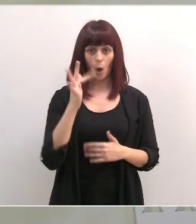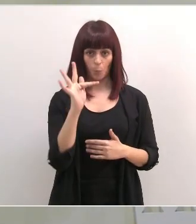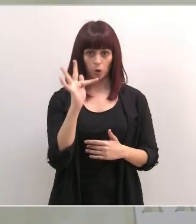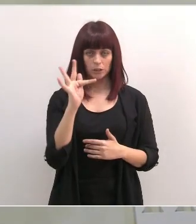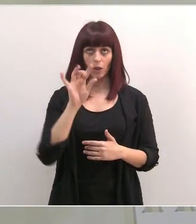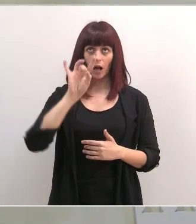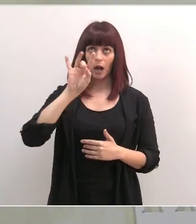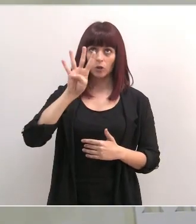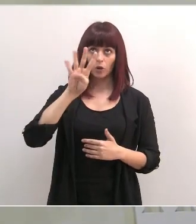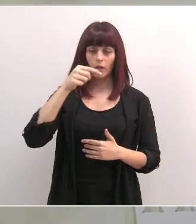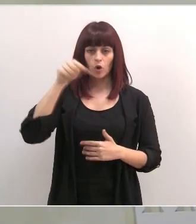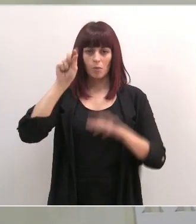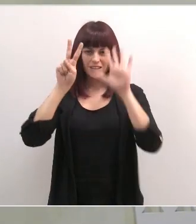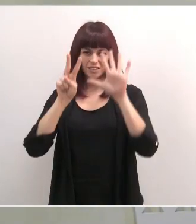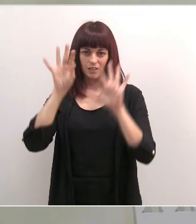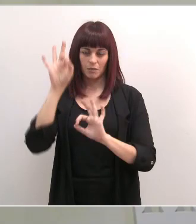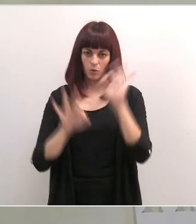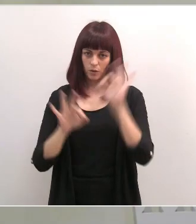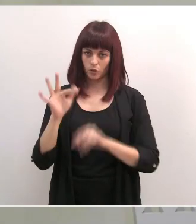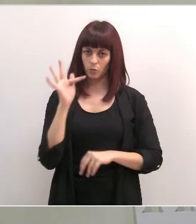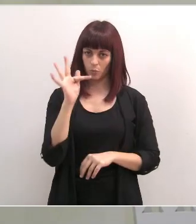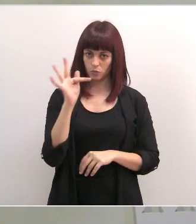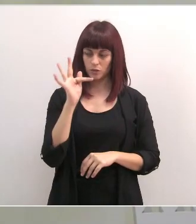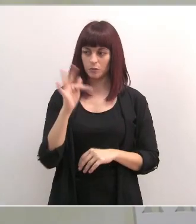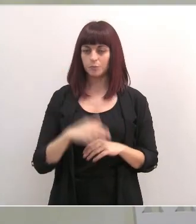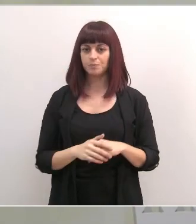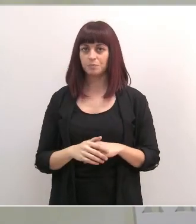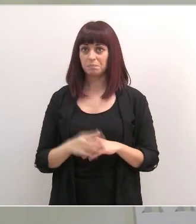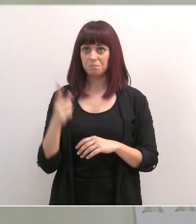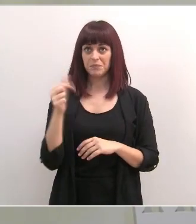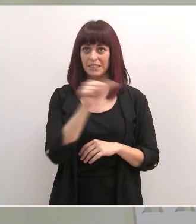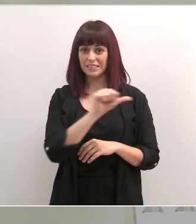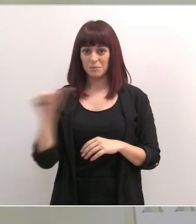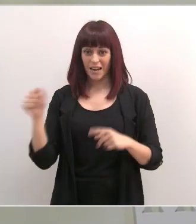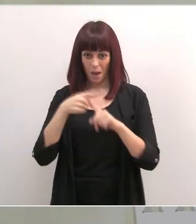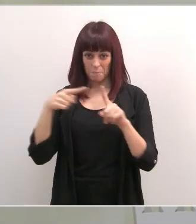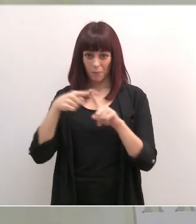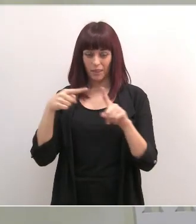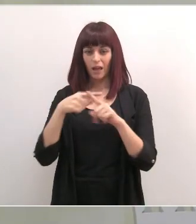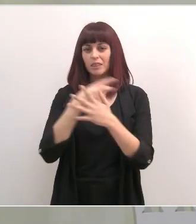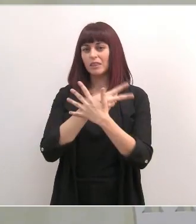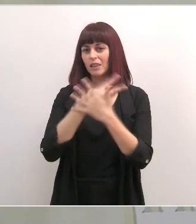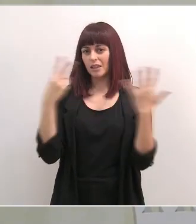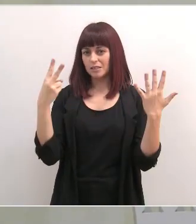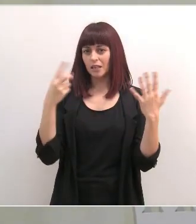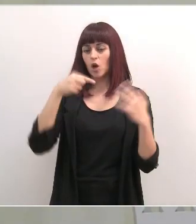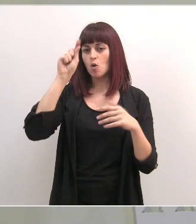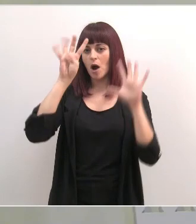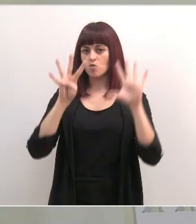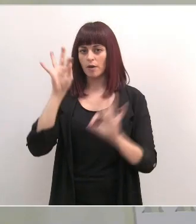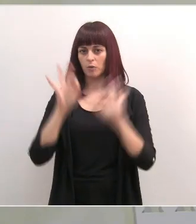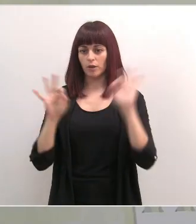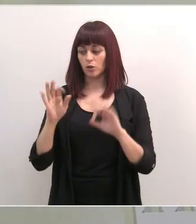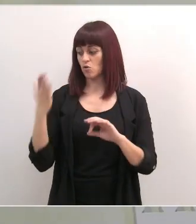del 14,7% y habiendo alcanzado un promedio semanal del 17,9%. En esta última